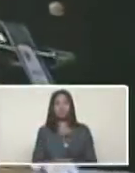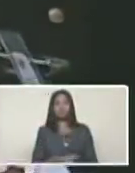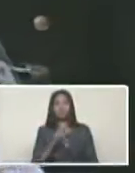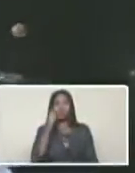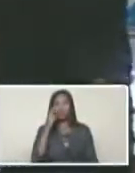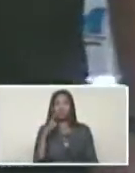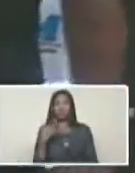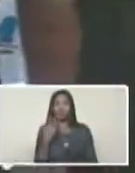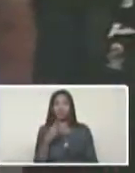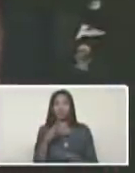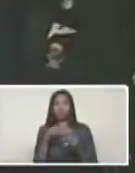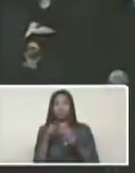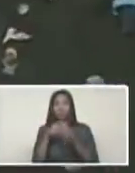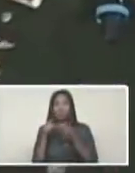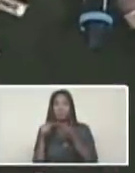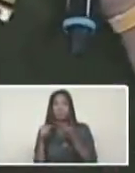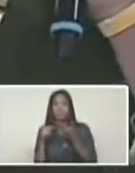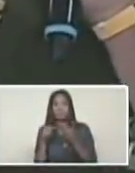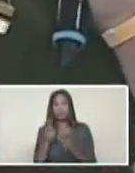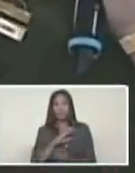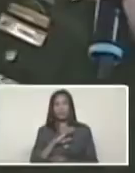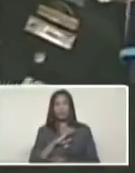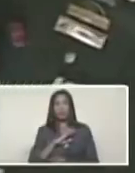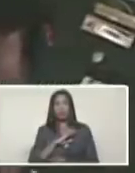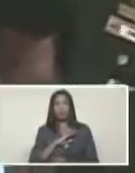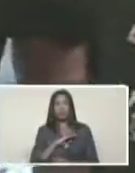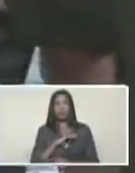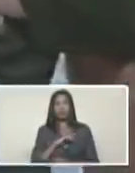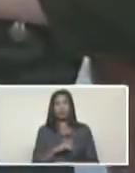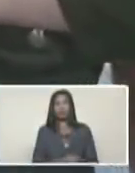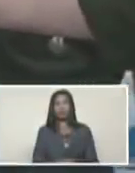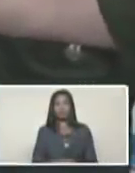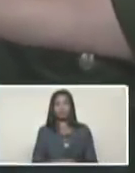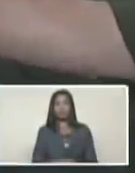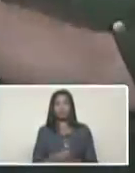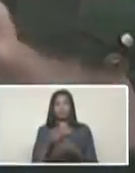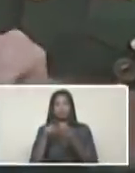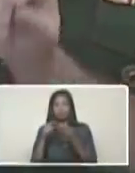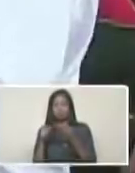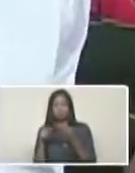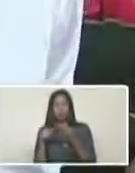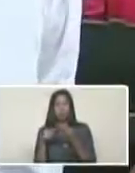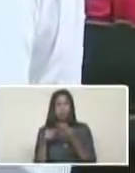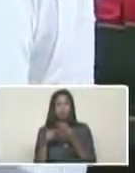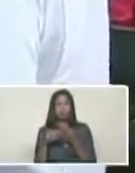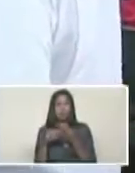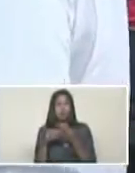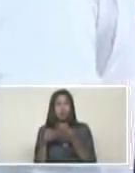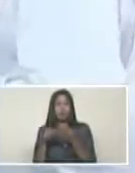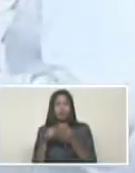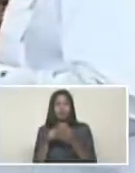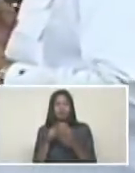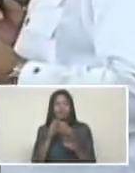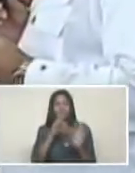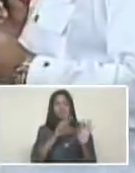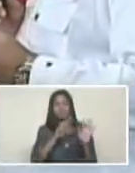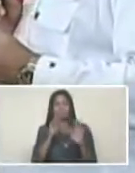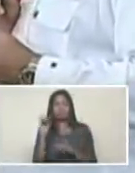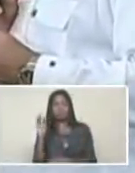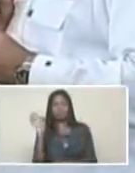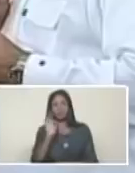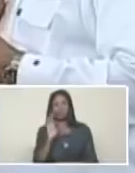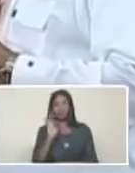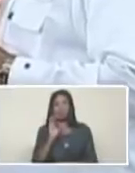todas las piezas hechas en microfundición. Todas las piezas para... El 70% de los